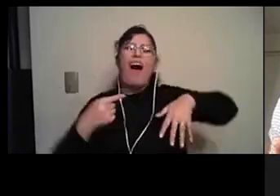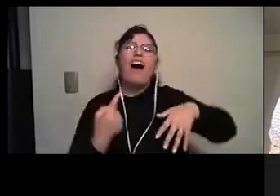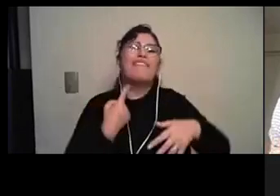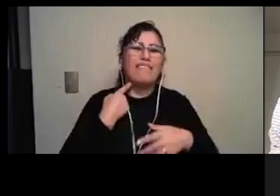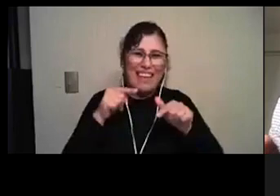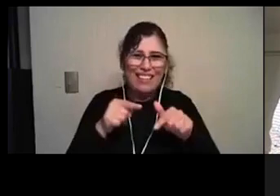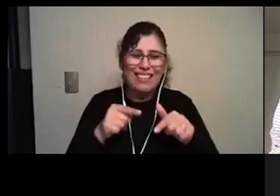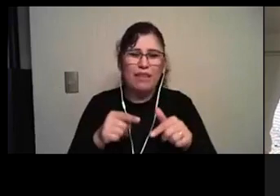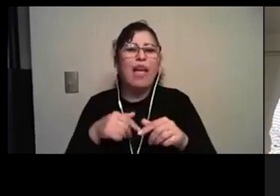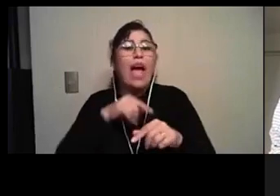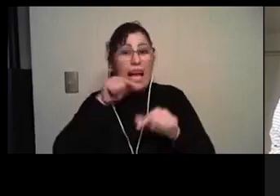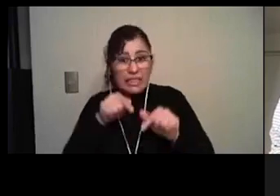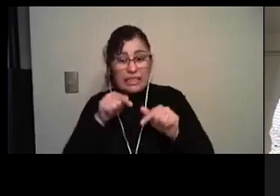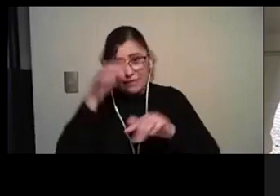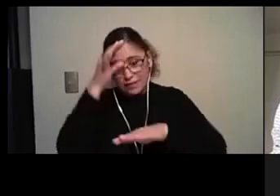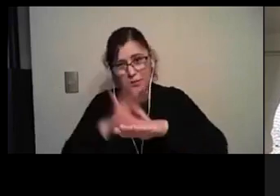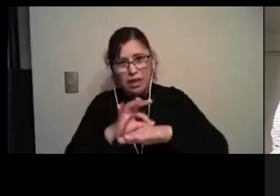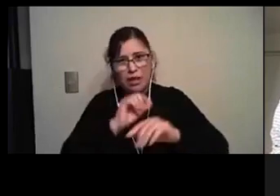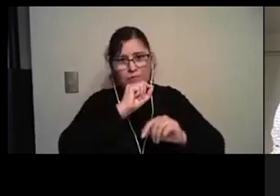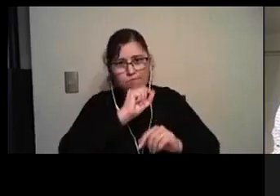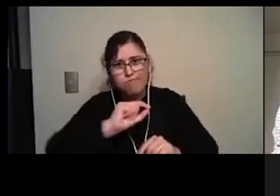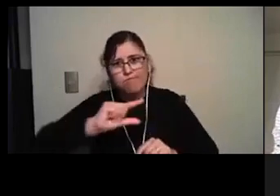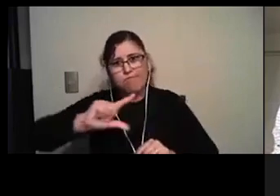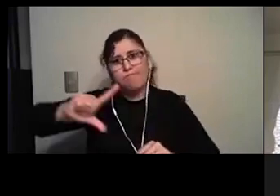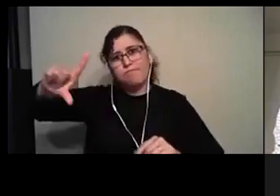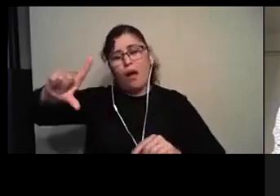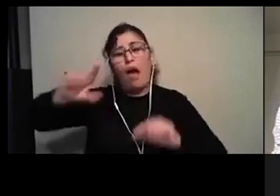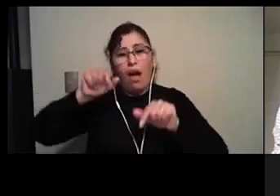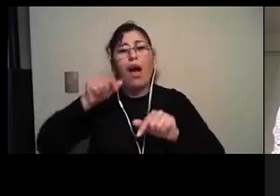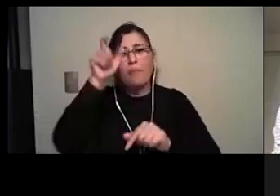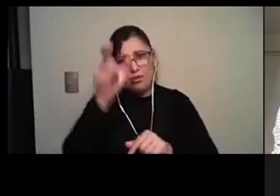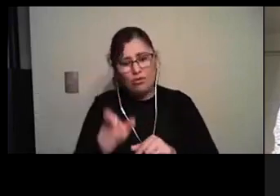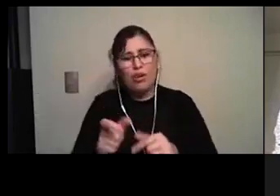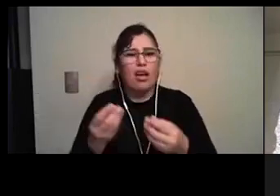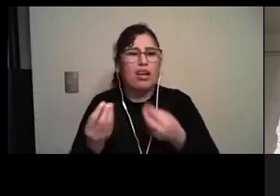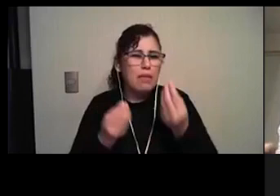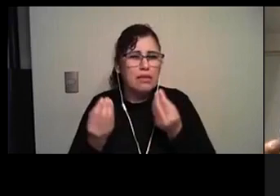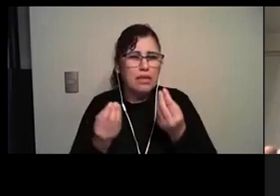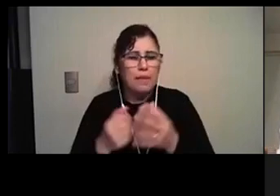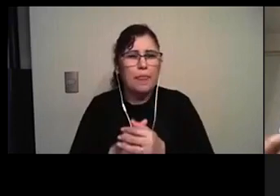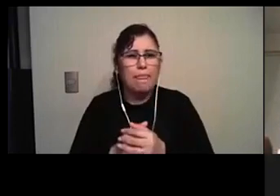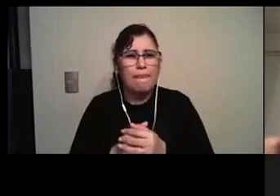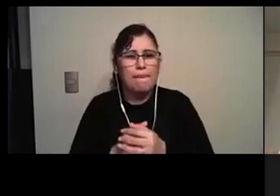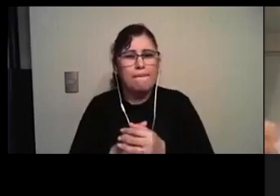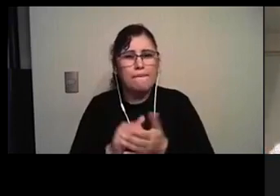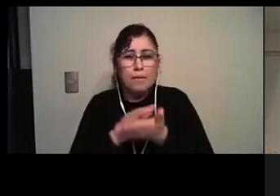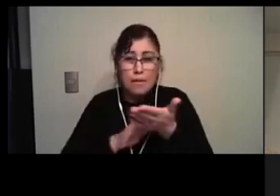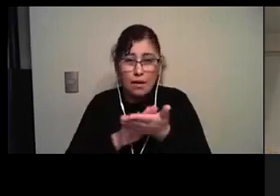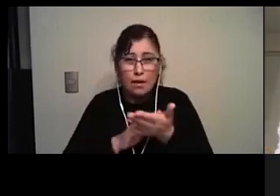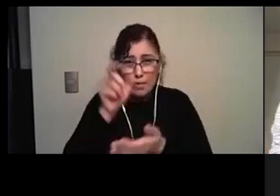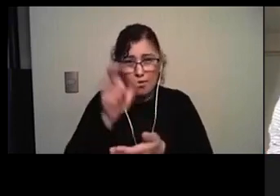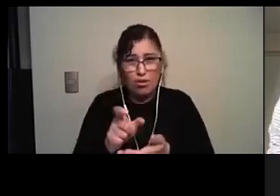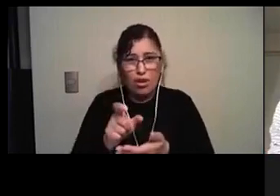son progresivas y provocan, en definitiva, muchas veces la pérdida o llevan a la persona